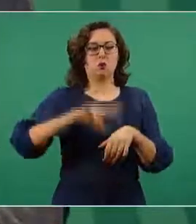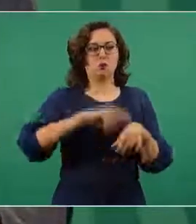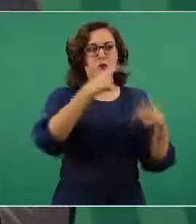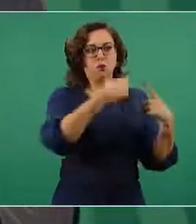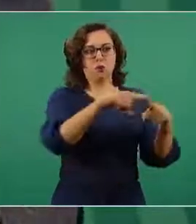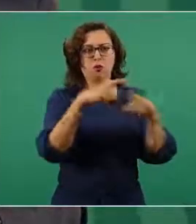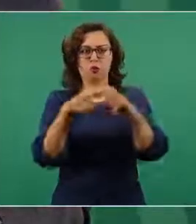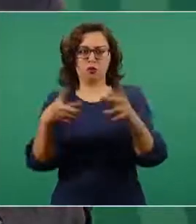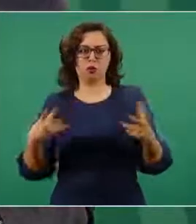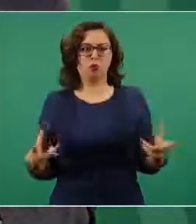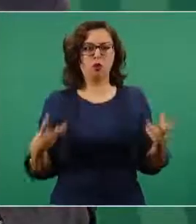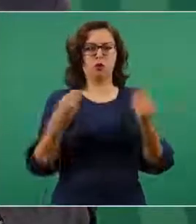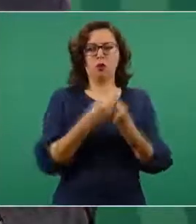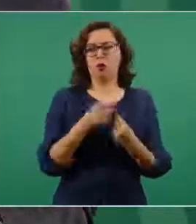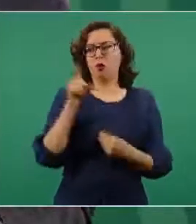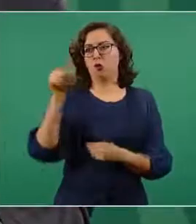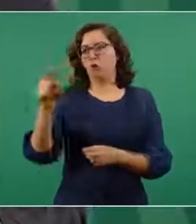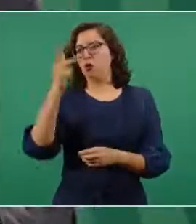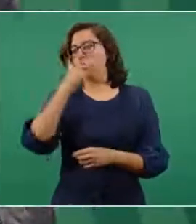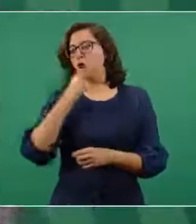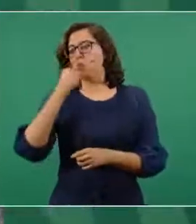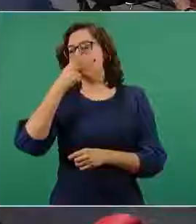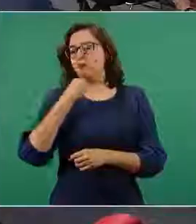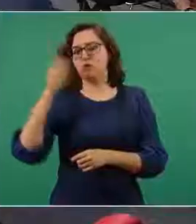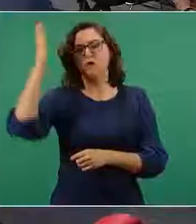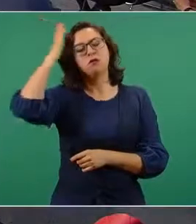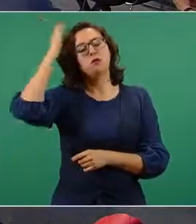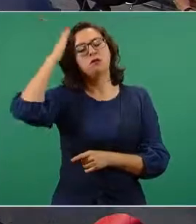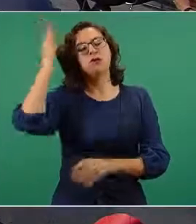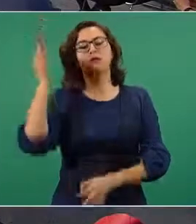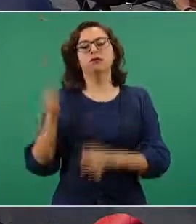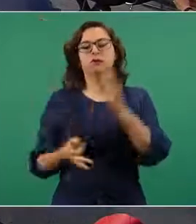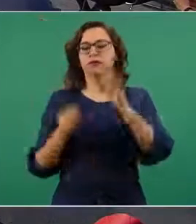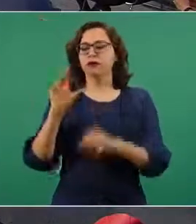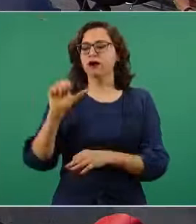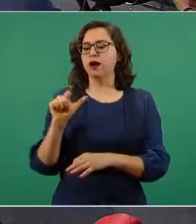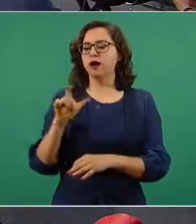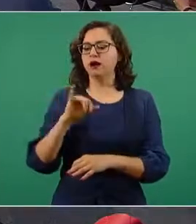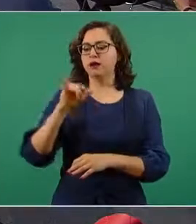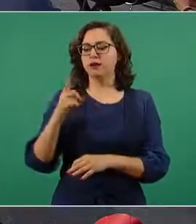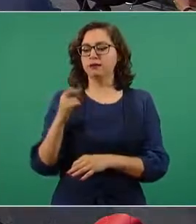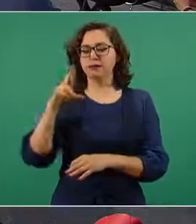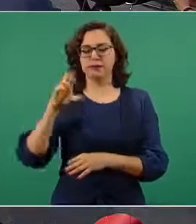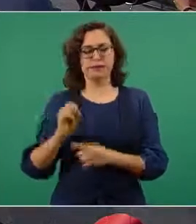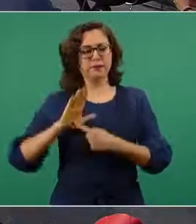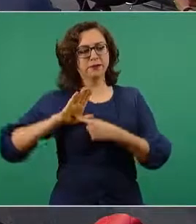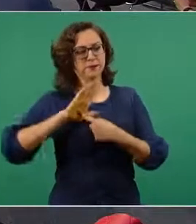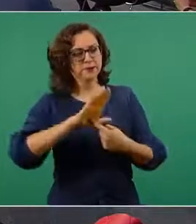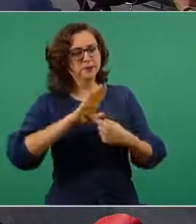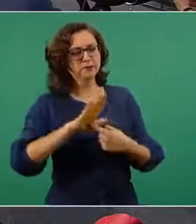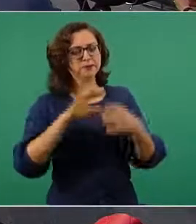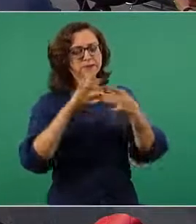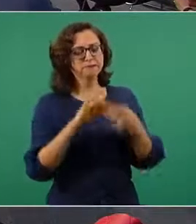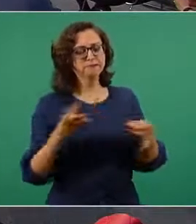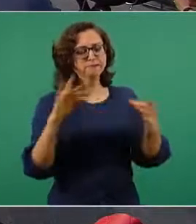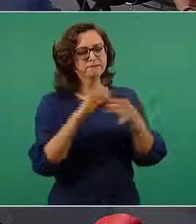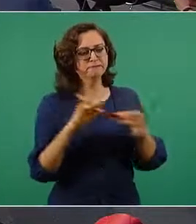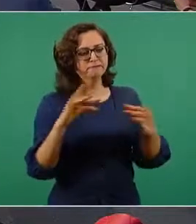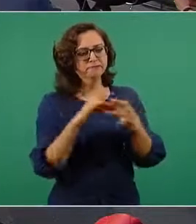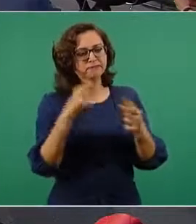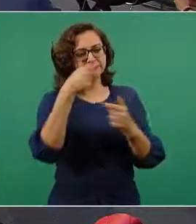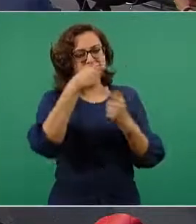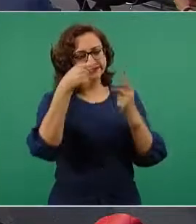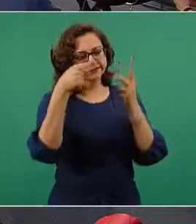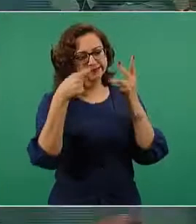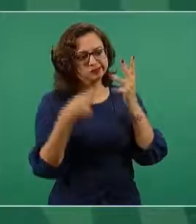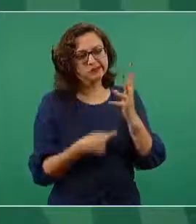Alejandro Gertz Manero y él hizo una exposición y dio a conocer que